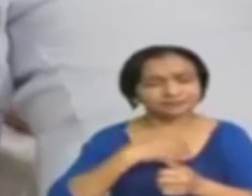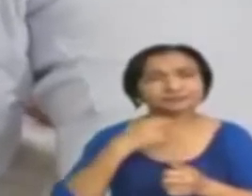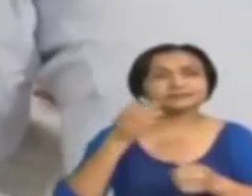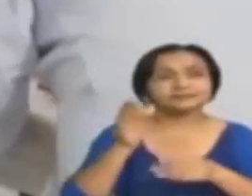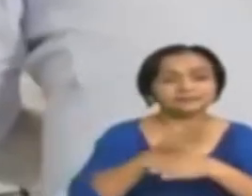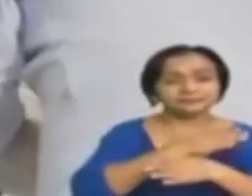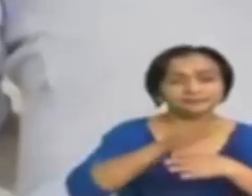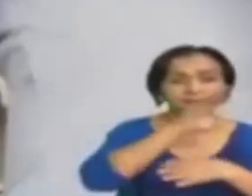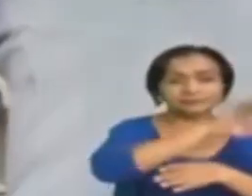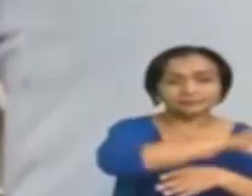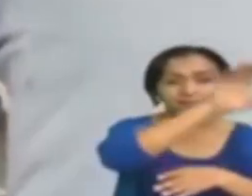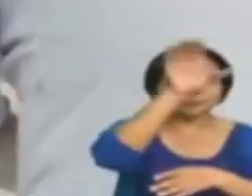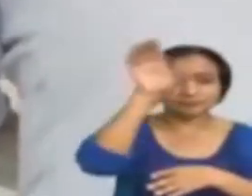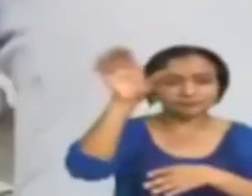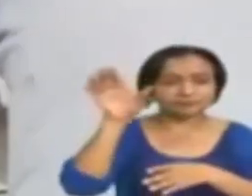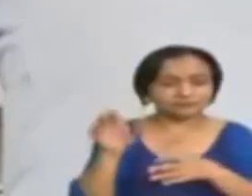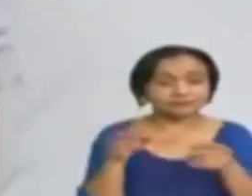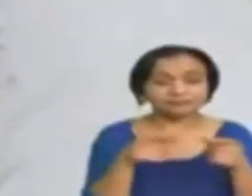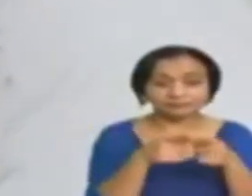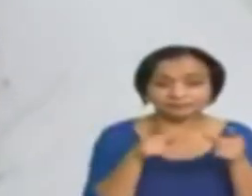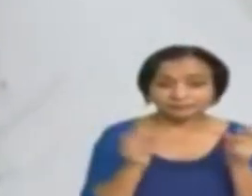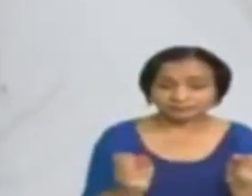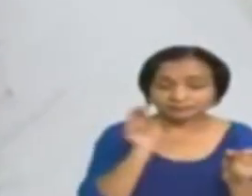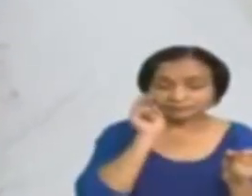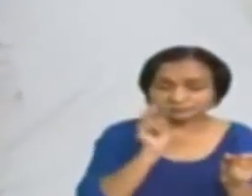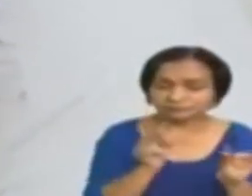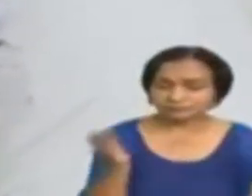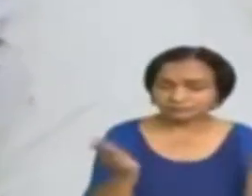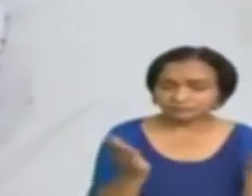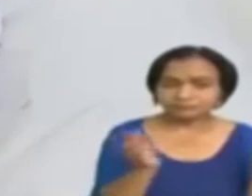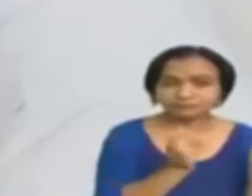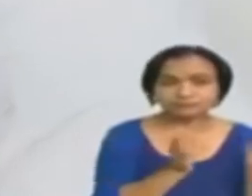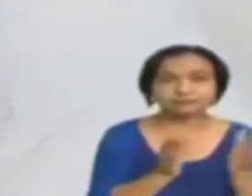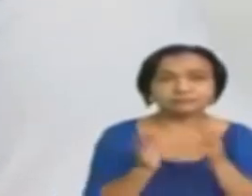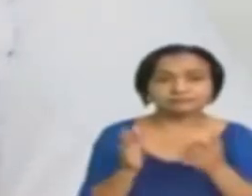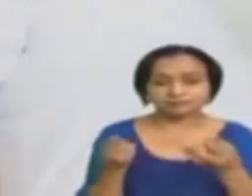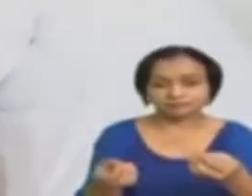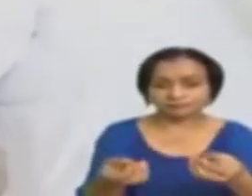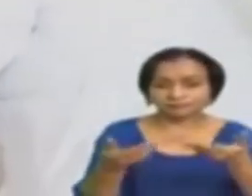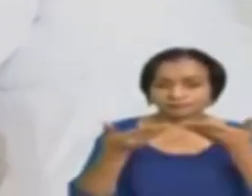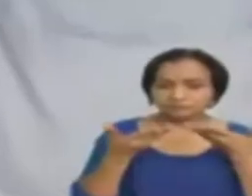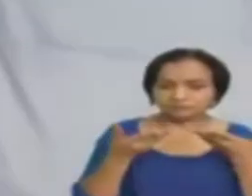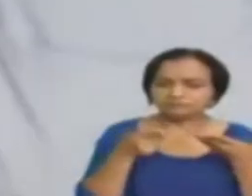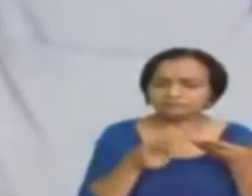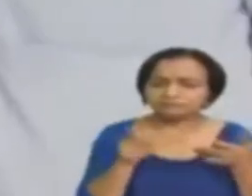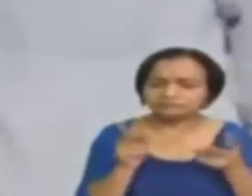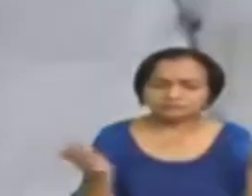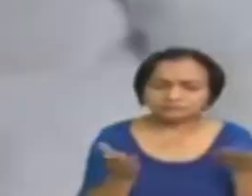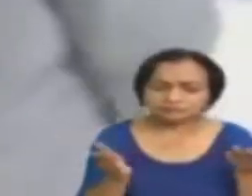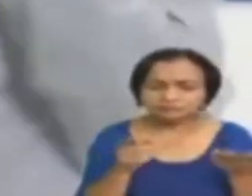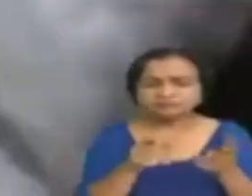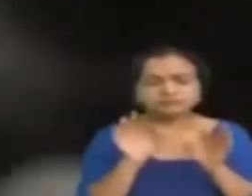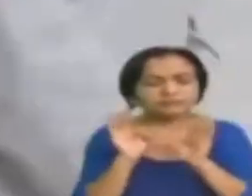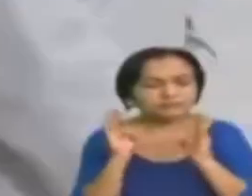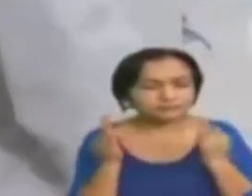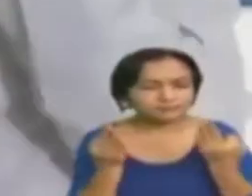en Huaspán, hospital Osvaldo Padilla, también el puesto fronterizo Leimus